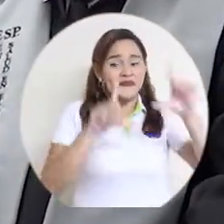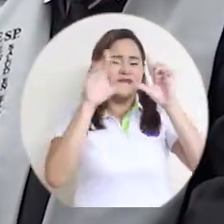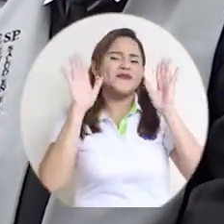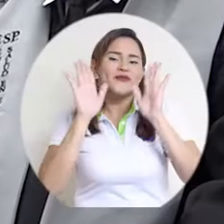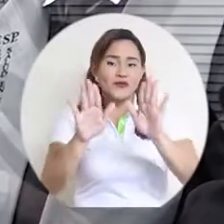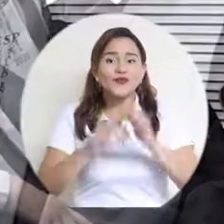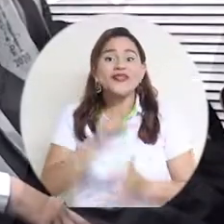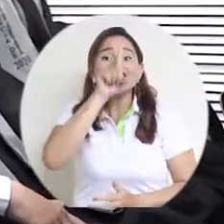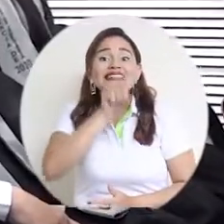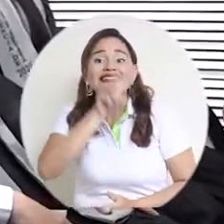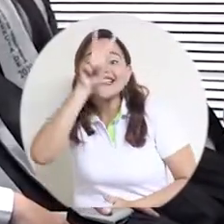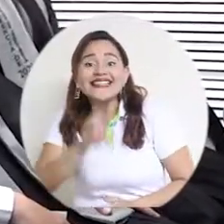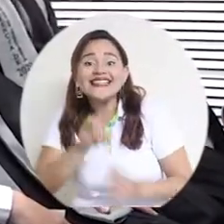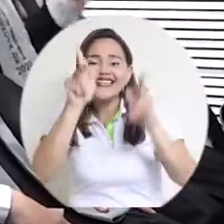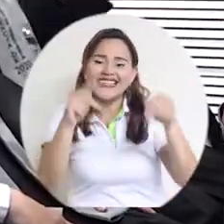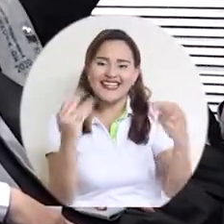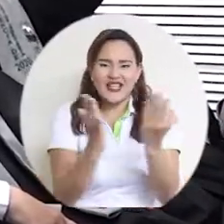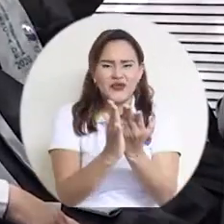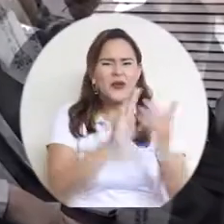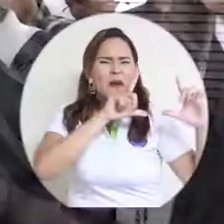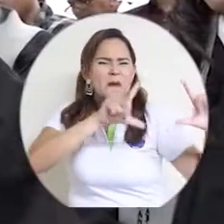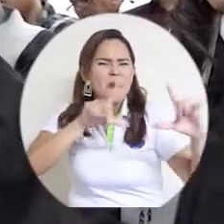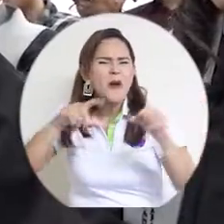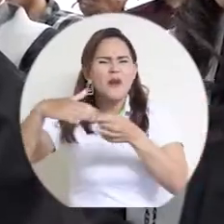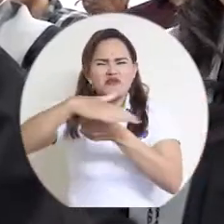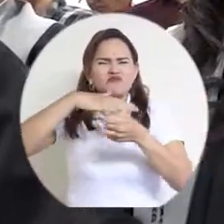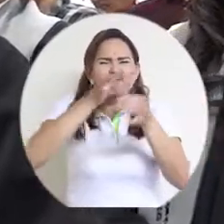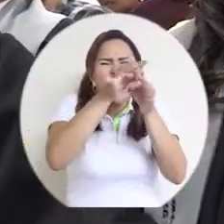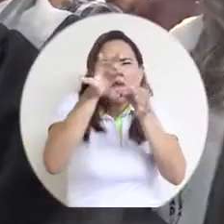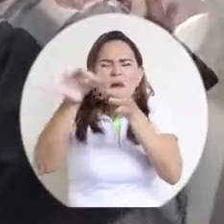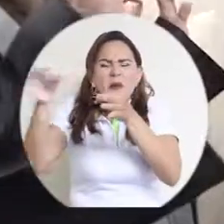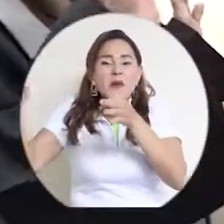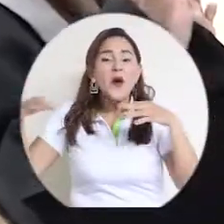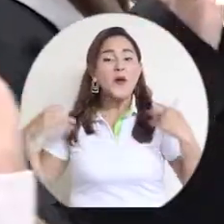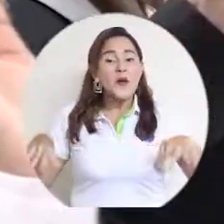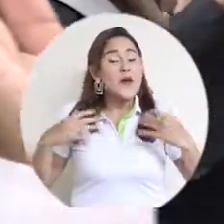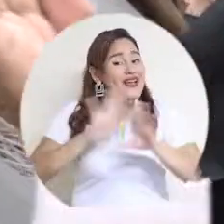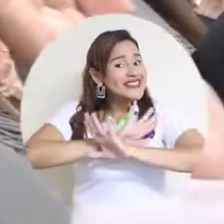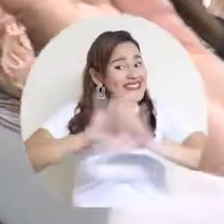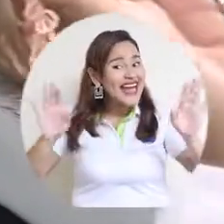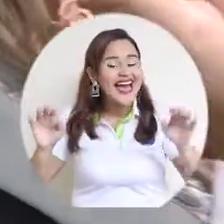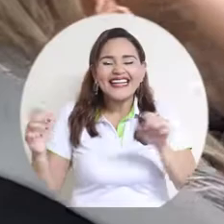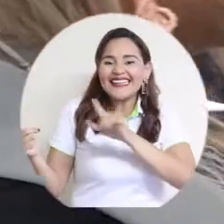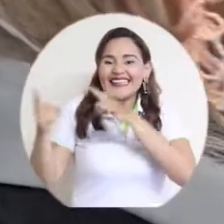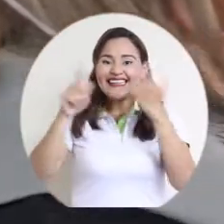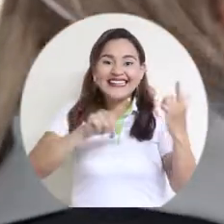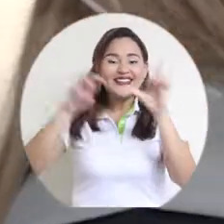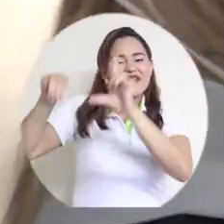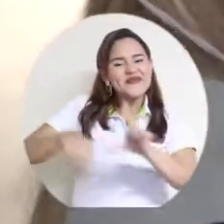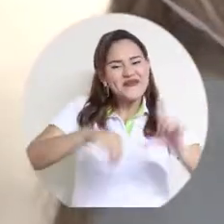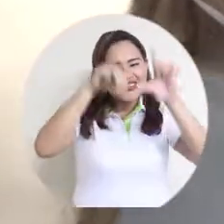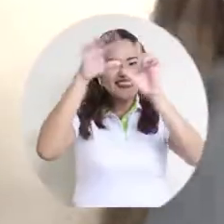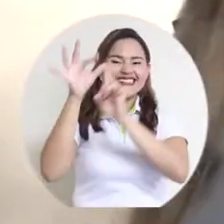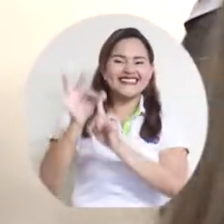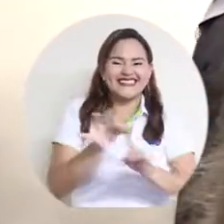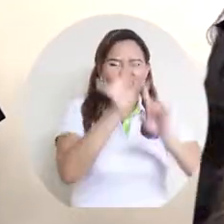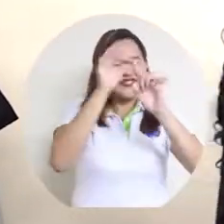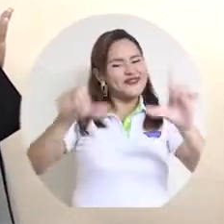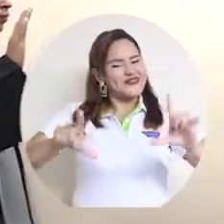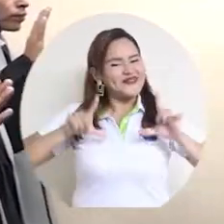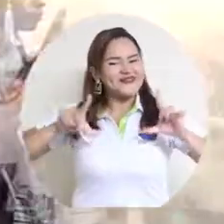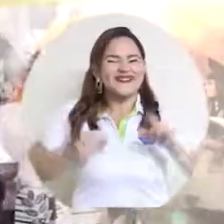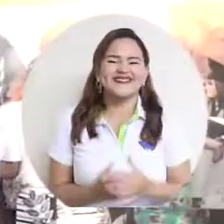modalidad de posgrados, donde 67 estudiantes de diferentes regiones del país lograron culminar sus estudios de maestría y